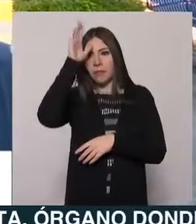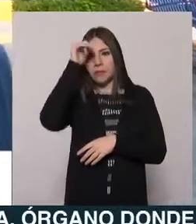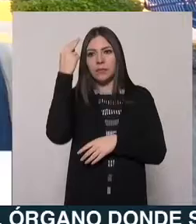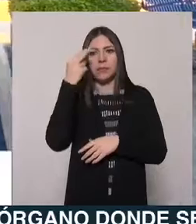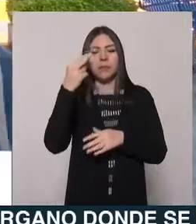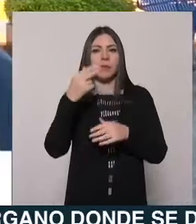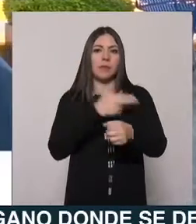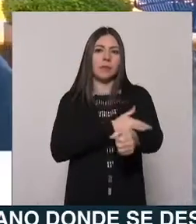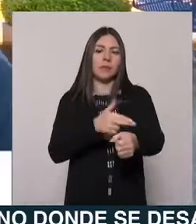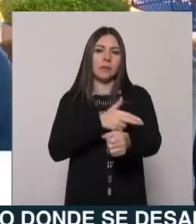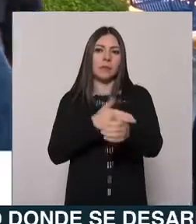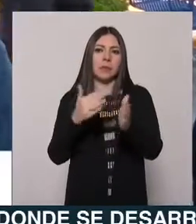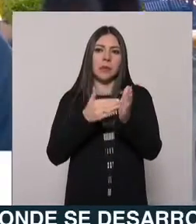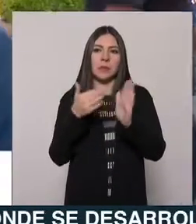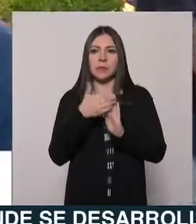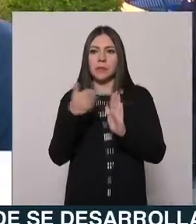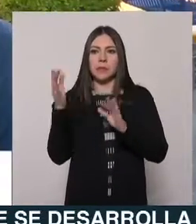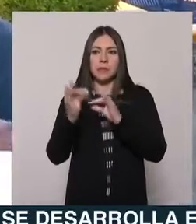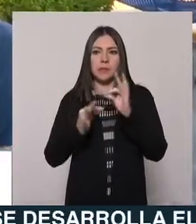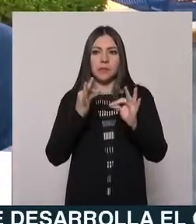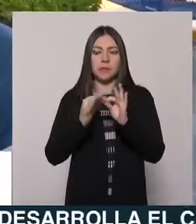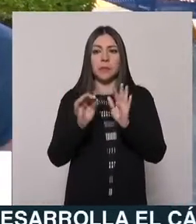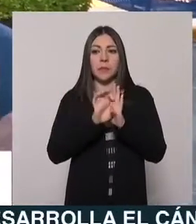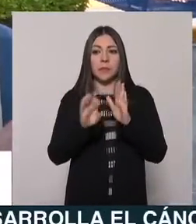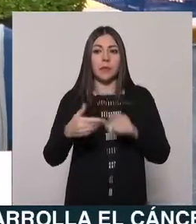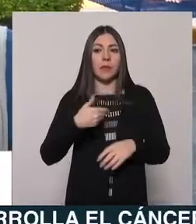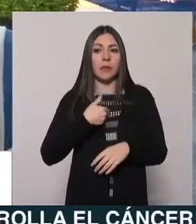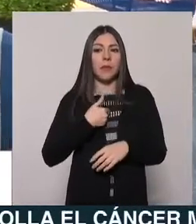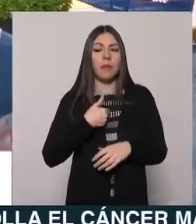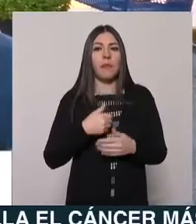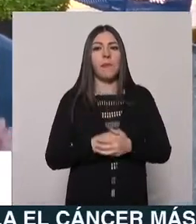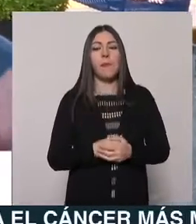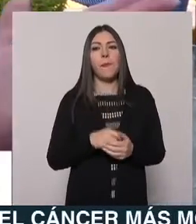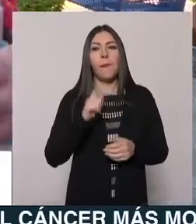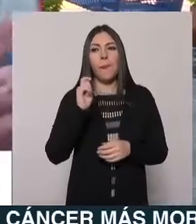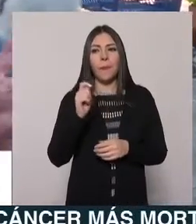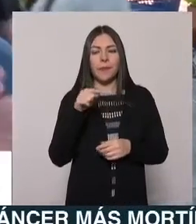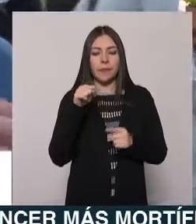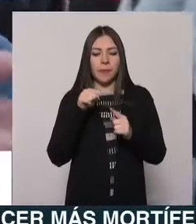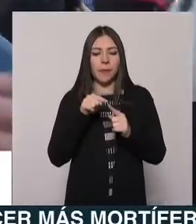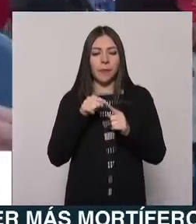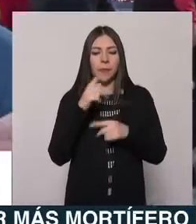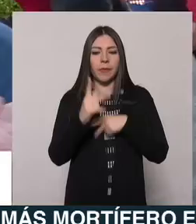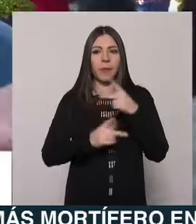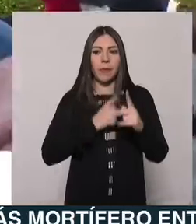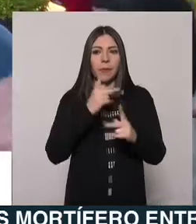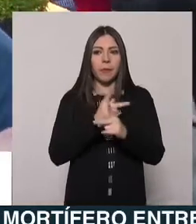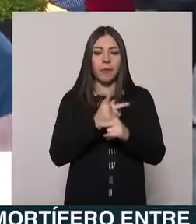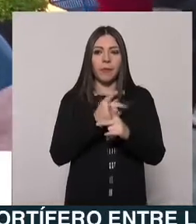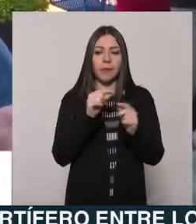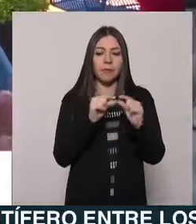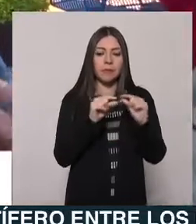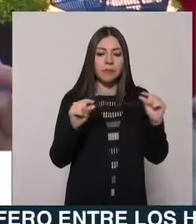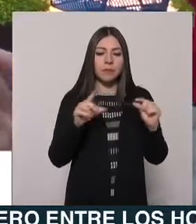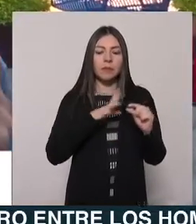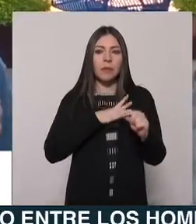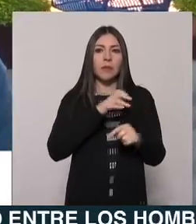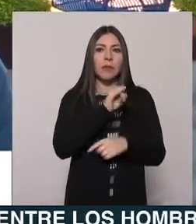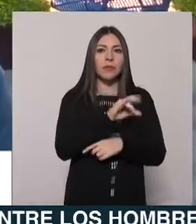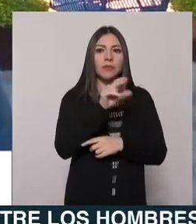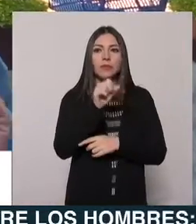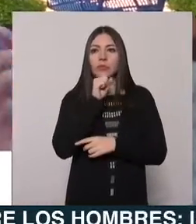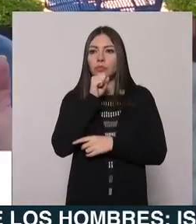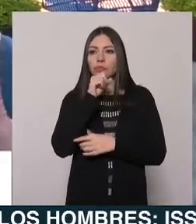regla y en mi caso, por ejemplo, yo sé que en el pasaporte indica si los papás están separados o no. Creo que hay